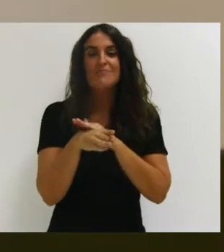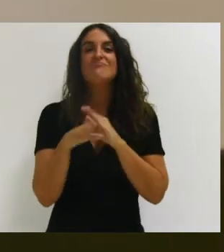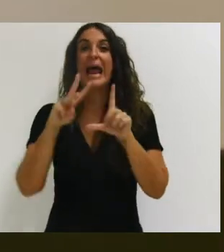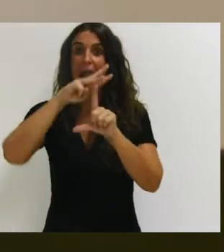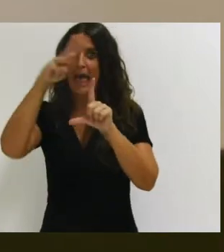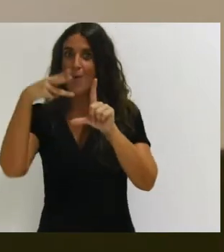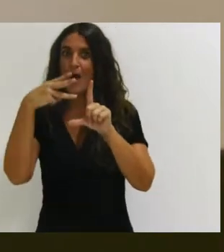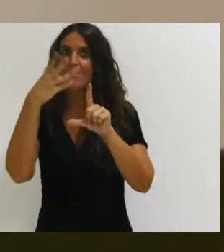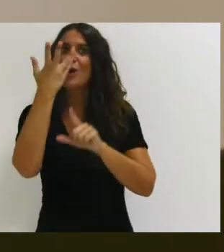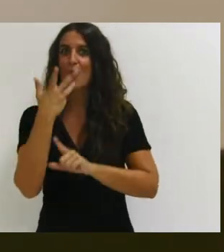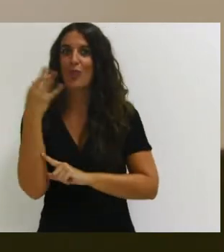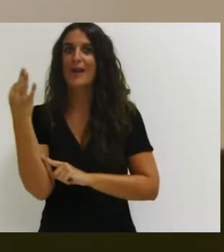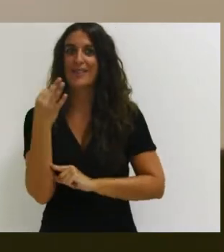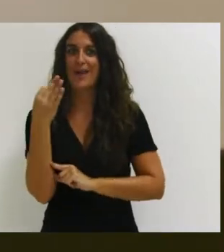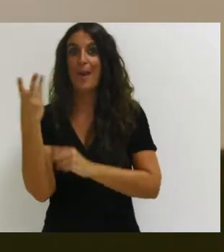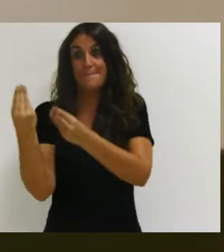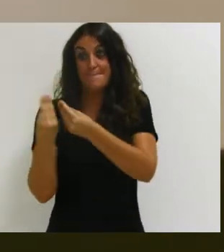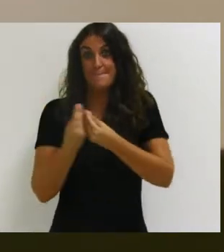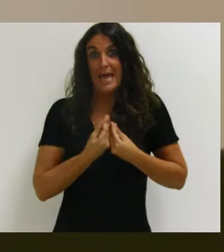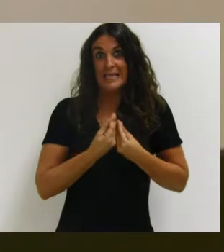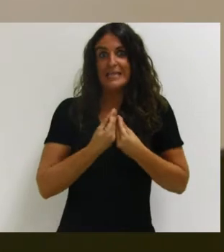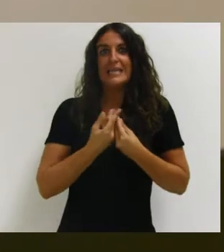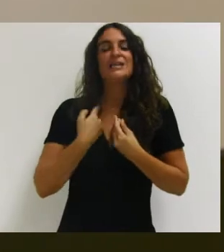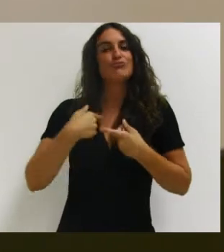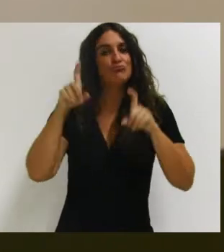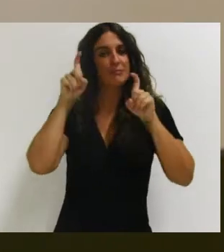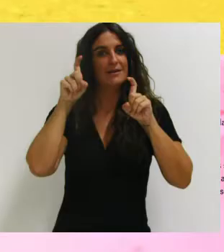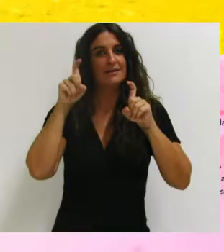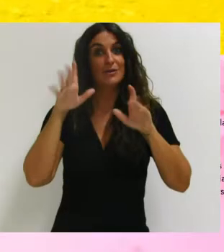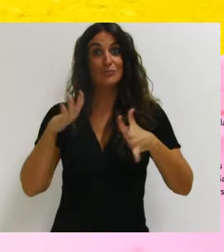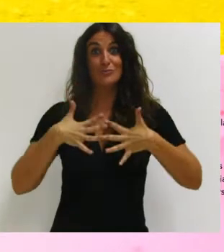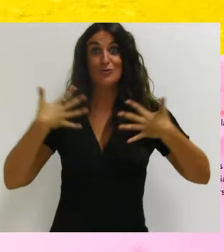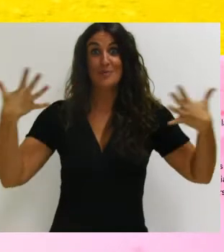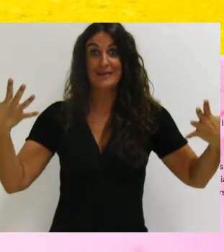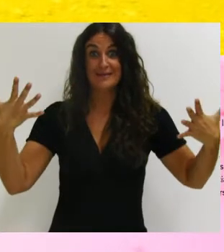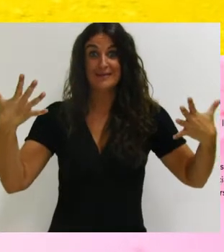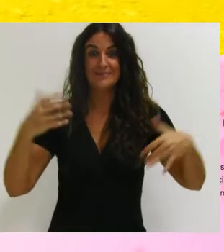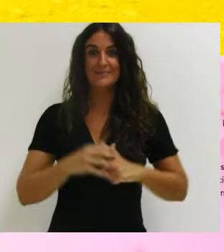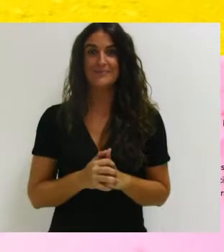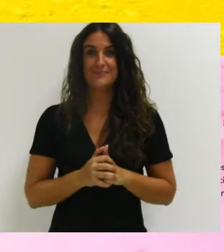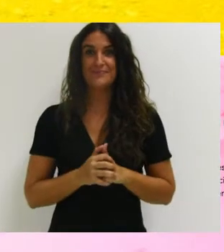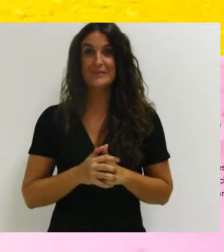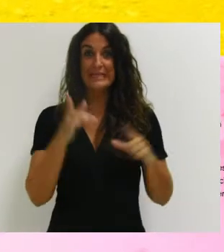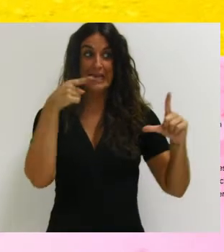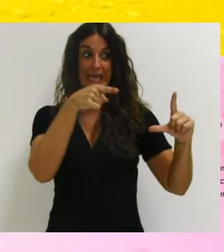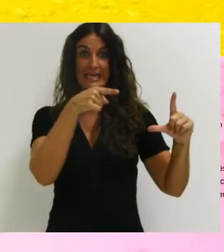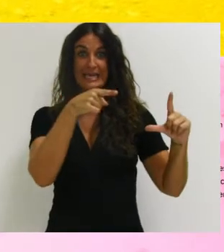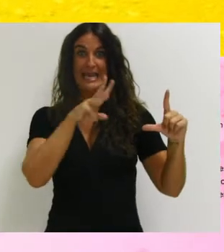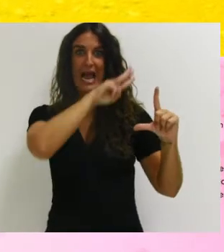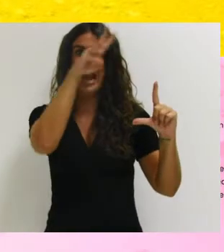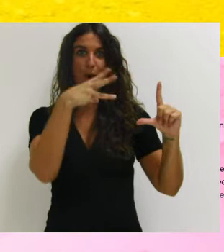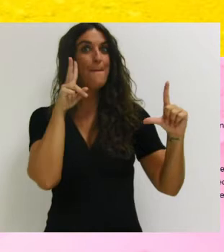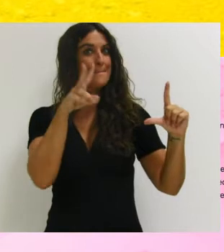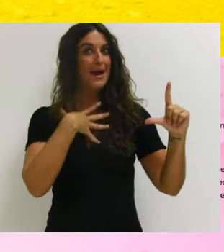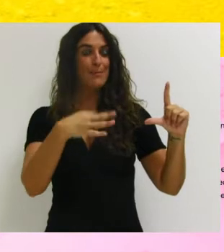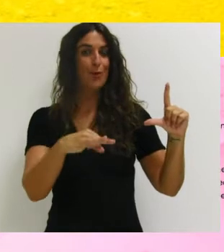conocer esta página web, te vienes conmigo y te la enseño. ¡Tachán! Aquí tenéis la página